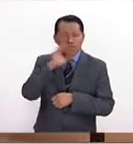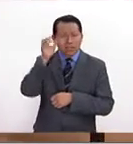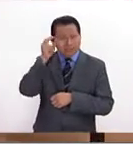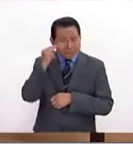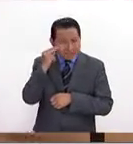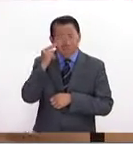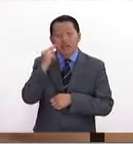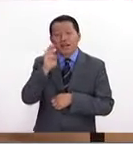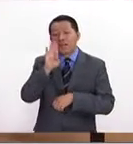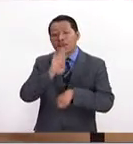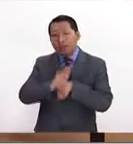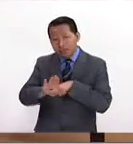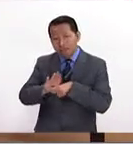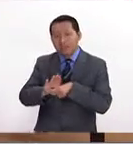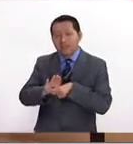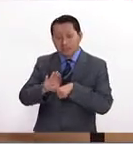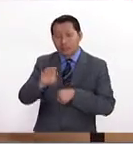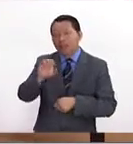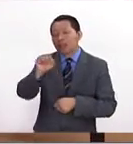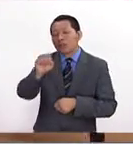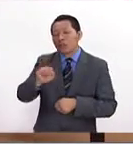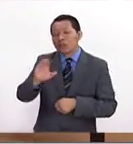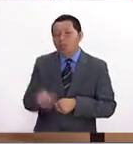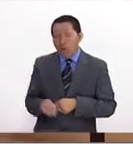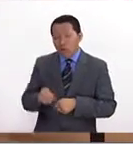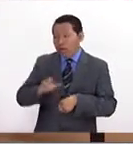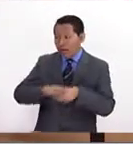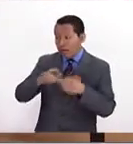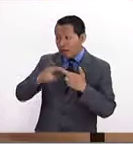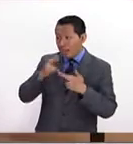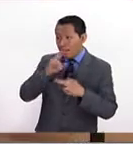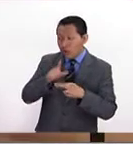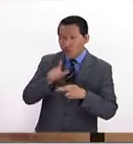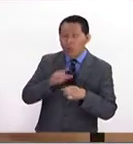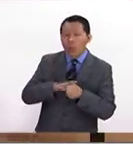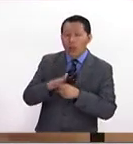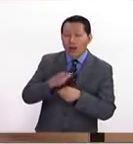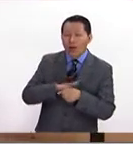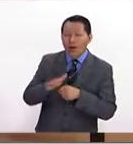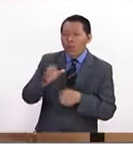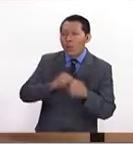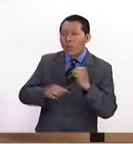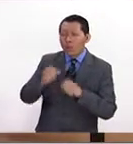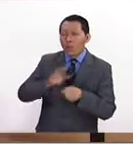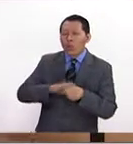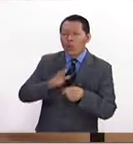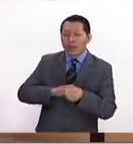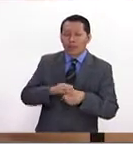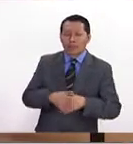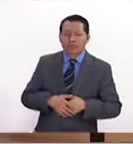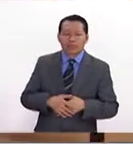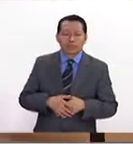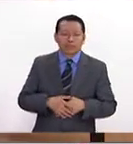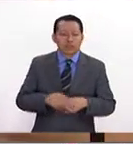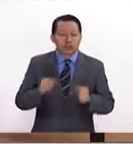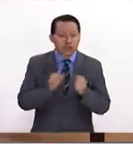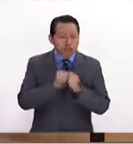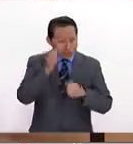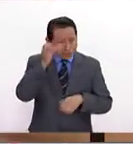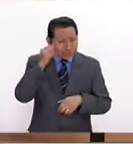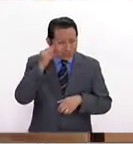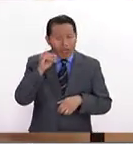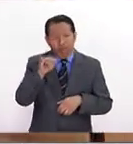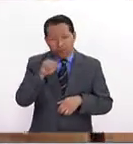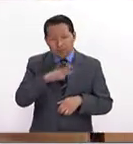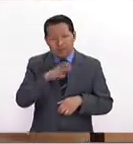China, Brasil y Sudáfrica, tenemos más relaciones? Con China, más relaciones comerciales, más volumen comercial. Okay. Con China, sin se duda ha